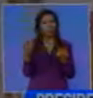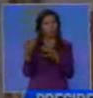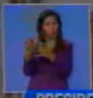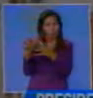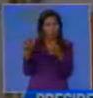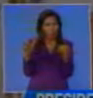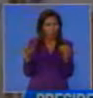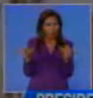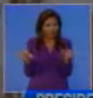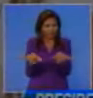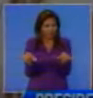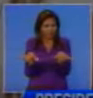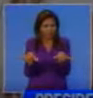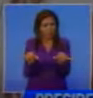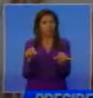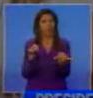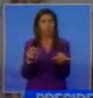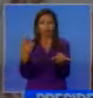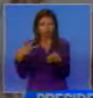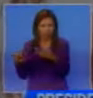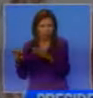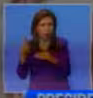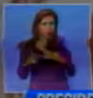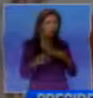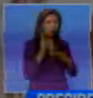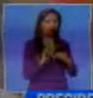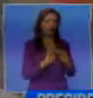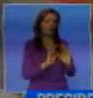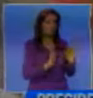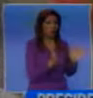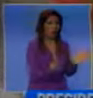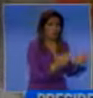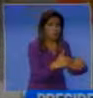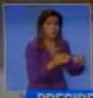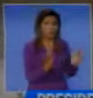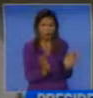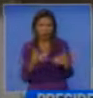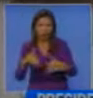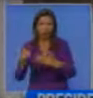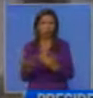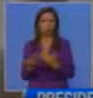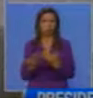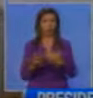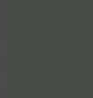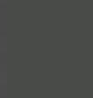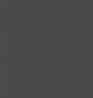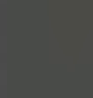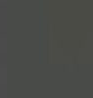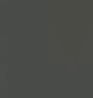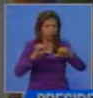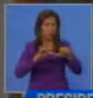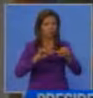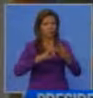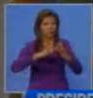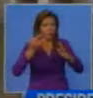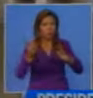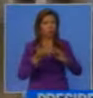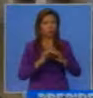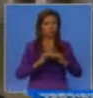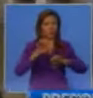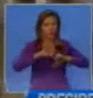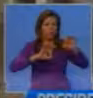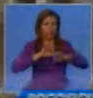inaugurado. Esta unidad educativa cuenta con bloque de aulas, laboratorios de tecnologías, física, química, idiomas,